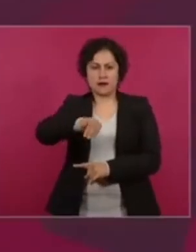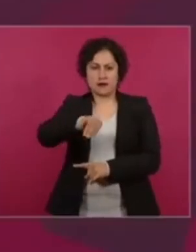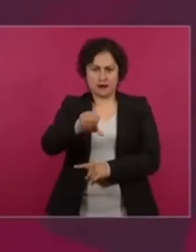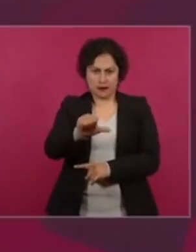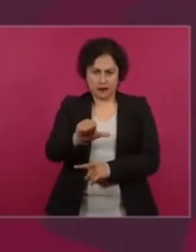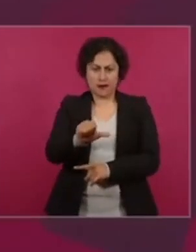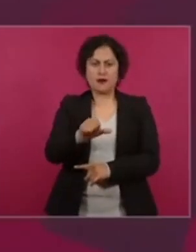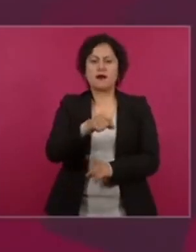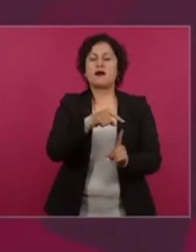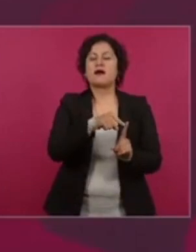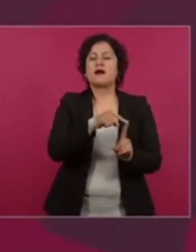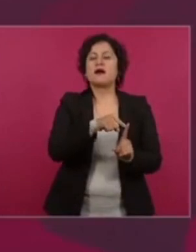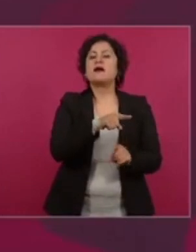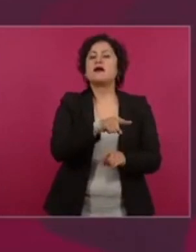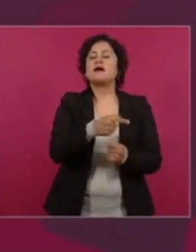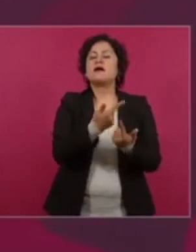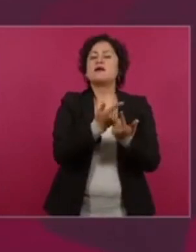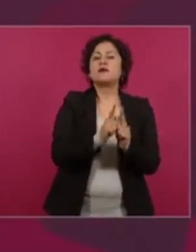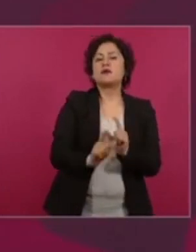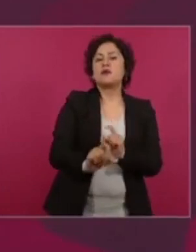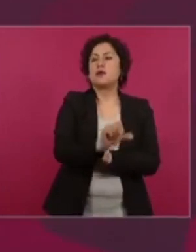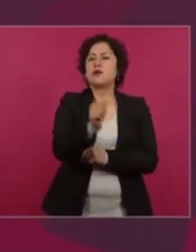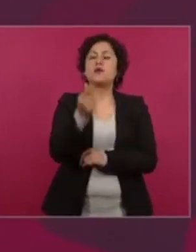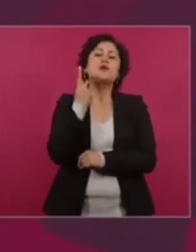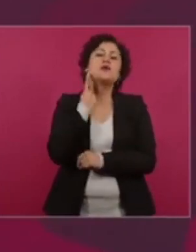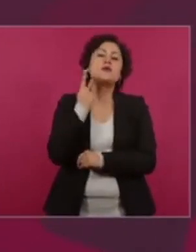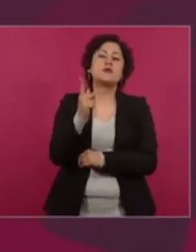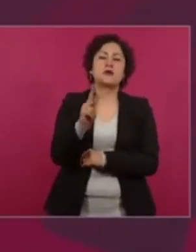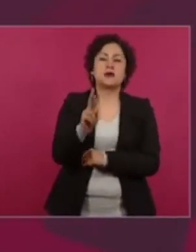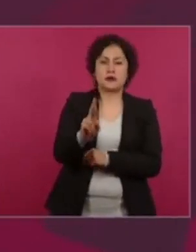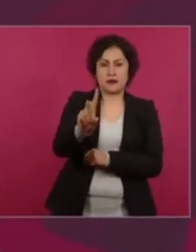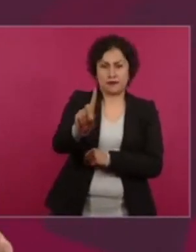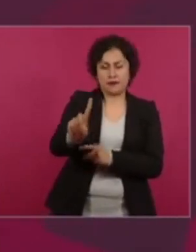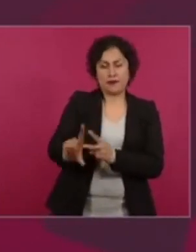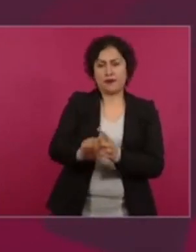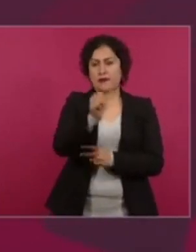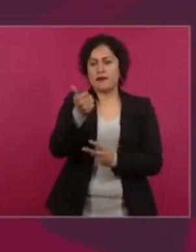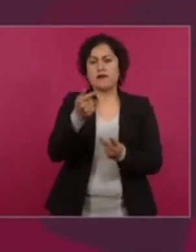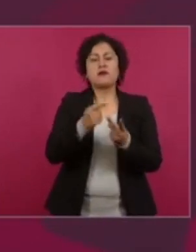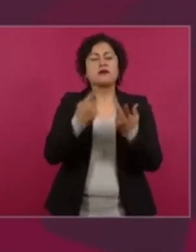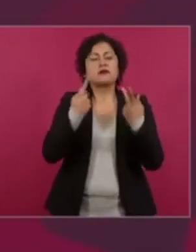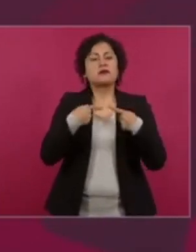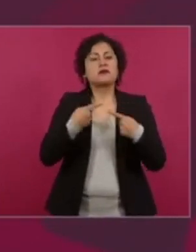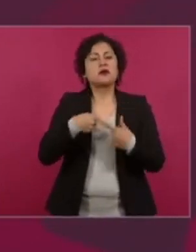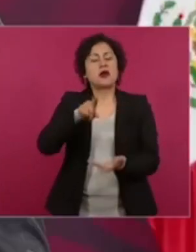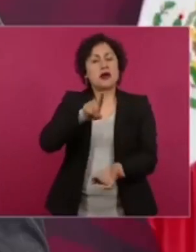del PRD y otros simpatizantes de la